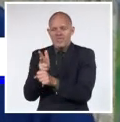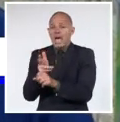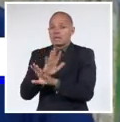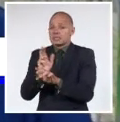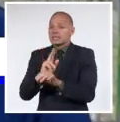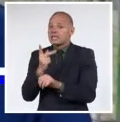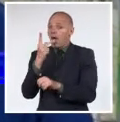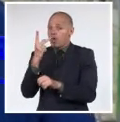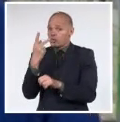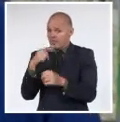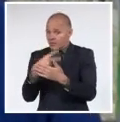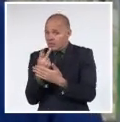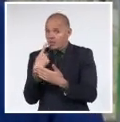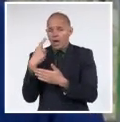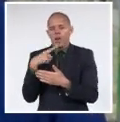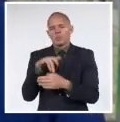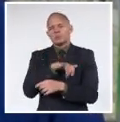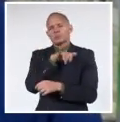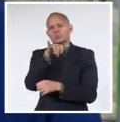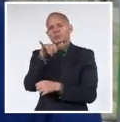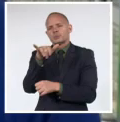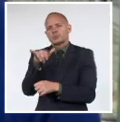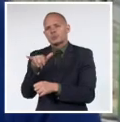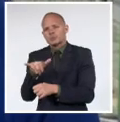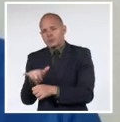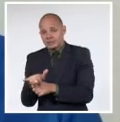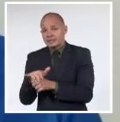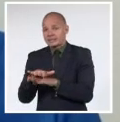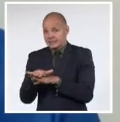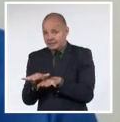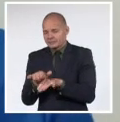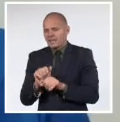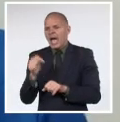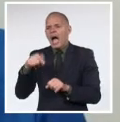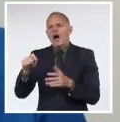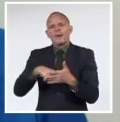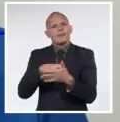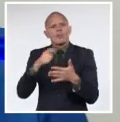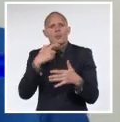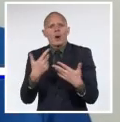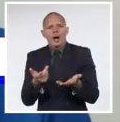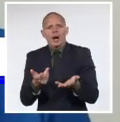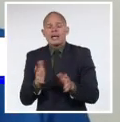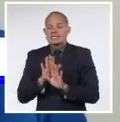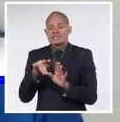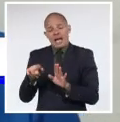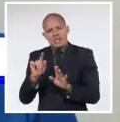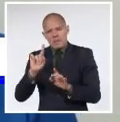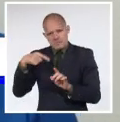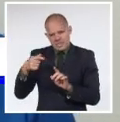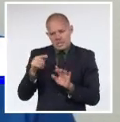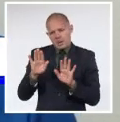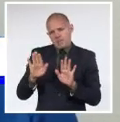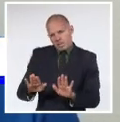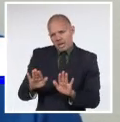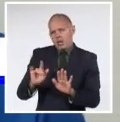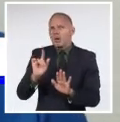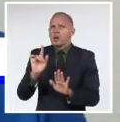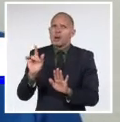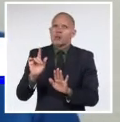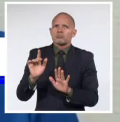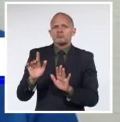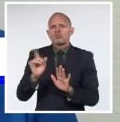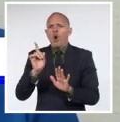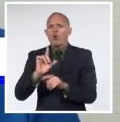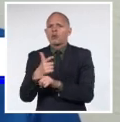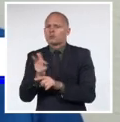entrenar por temas de viaje, ¿cuáles son los planes inmediatos? Después de llegar de un breve descanso que vamos a tener con nuestras atletas, tenemos previsto